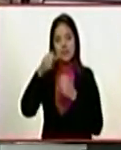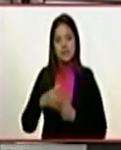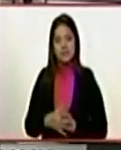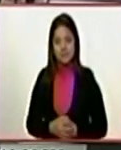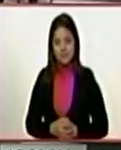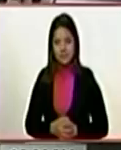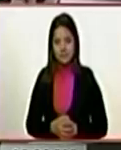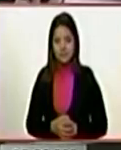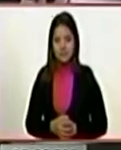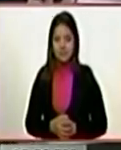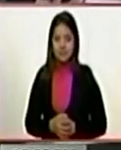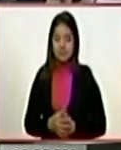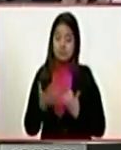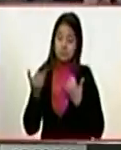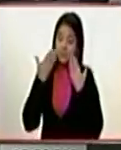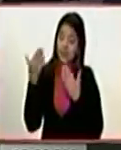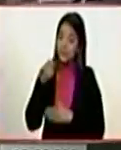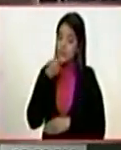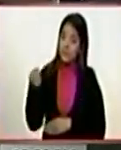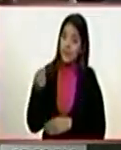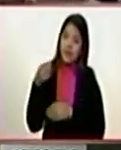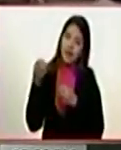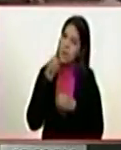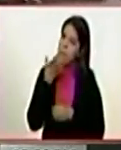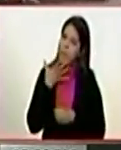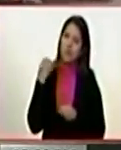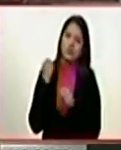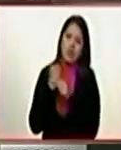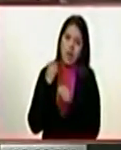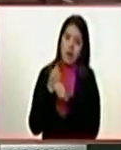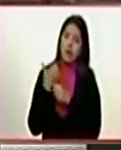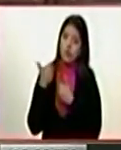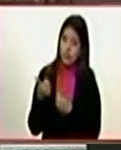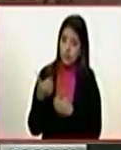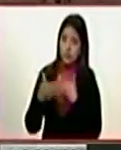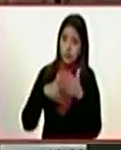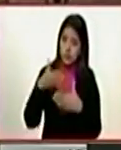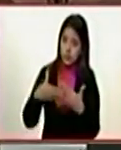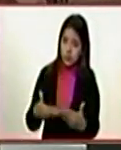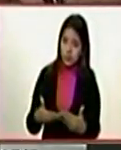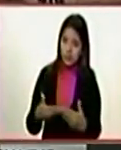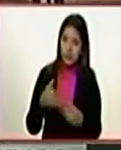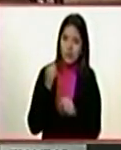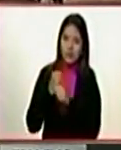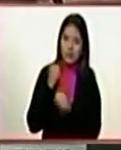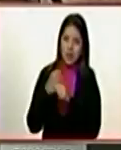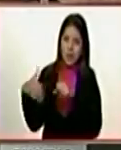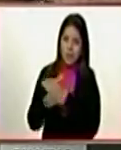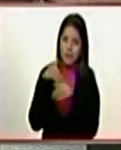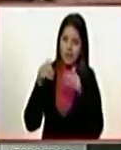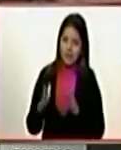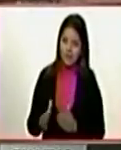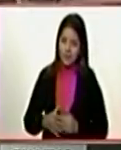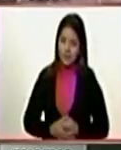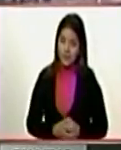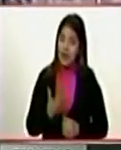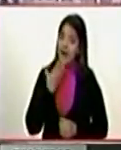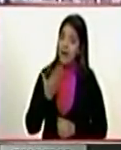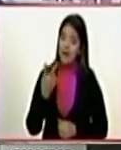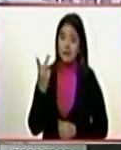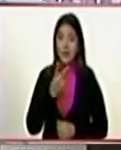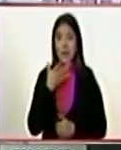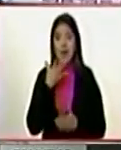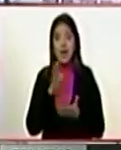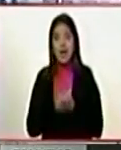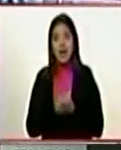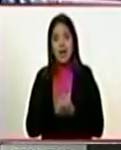Jaiman, adelante con ese trabajo hermoso que has venido haciendo a lo largo de tu trayectoria. Gracias, Juan Carlos, Jorge,